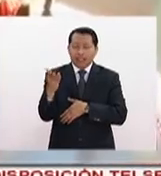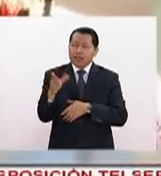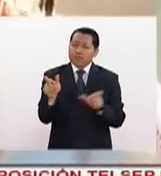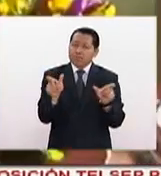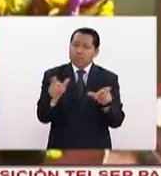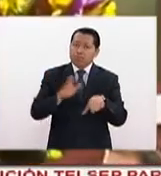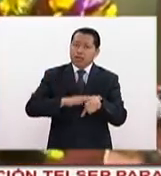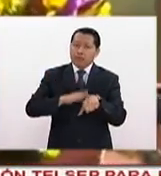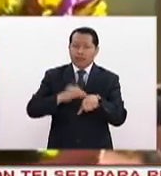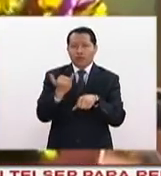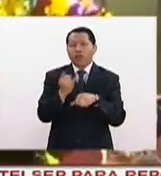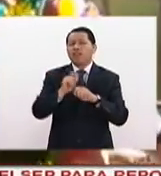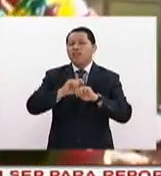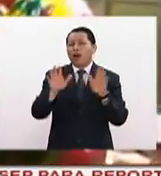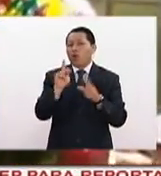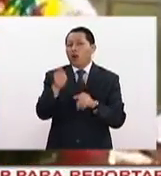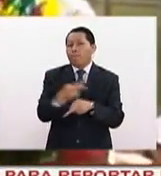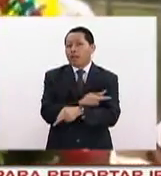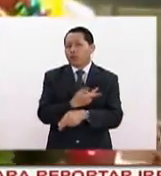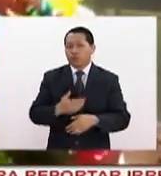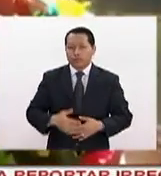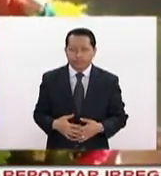esclarecimiento de los hechos.